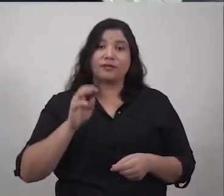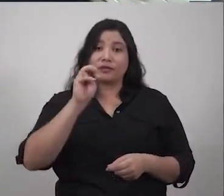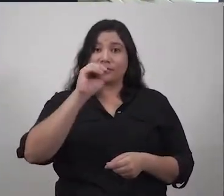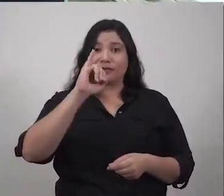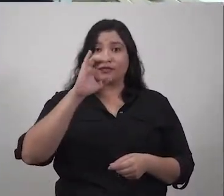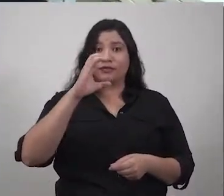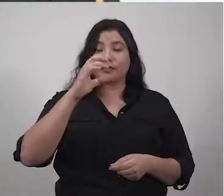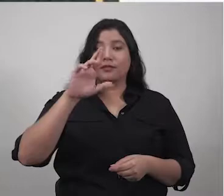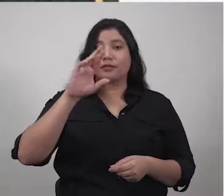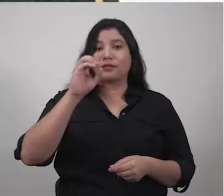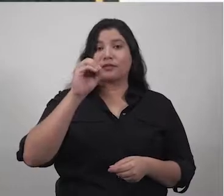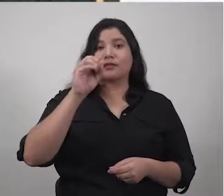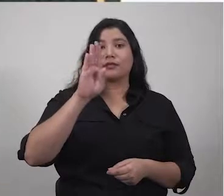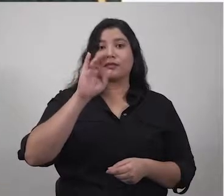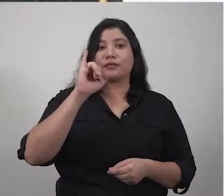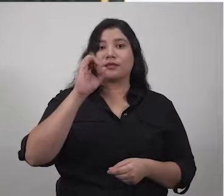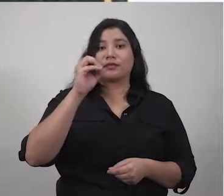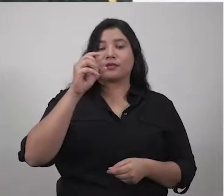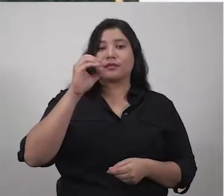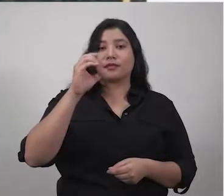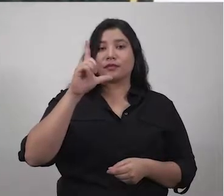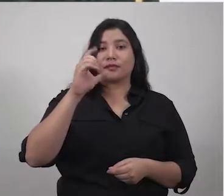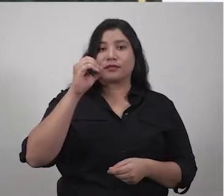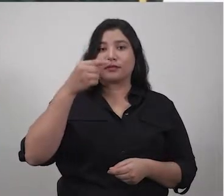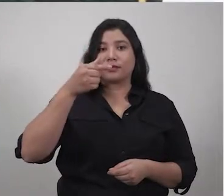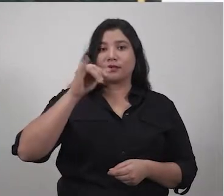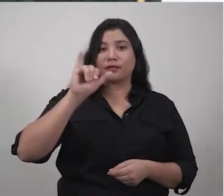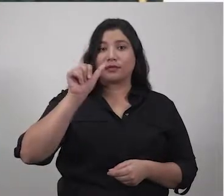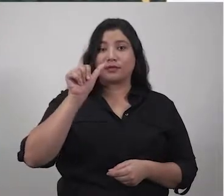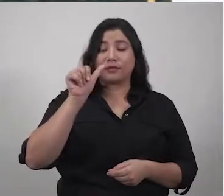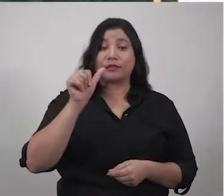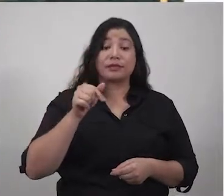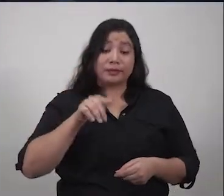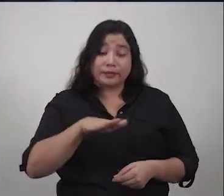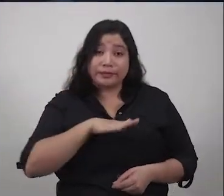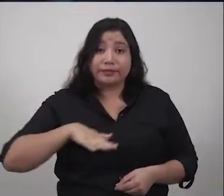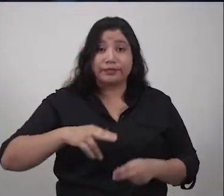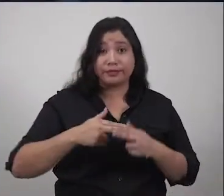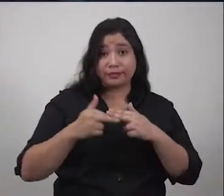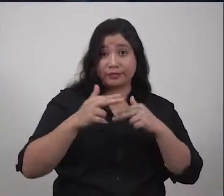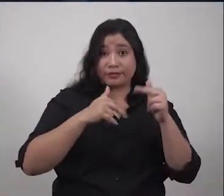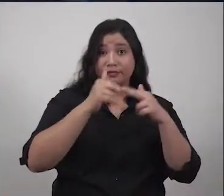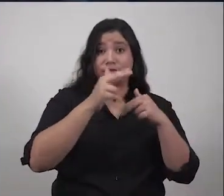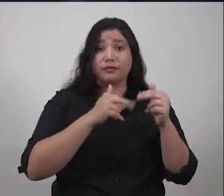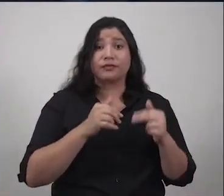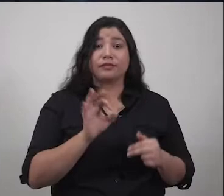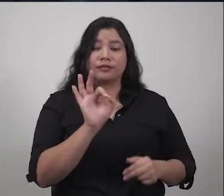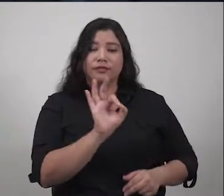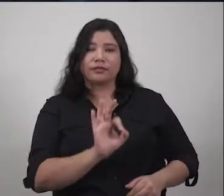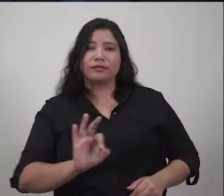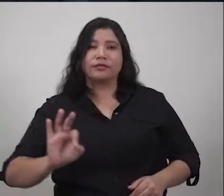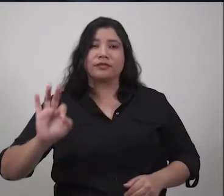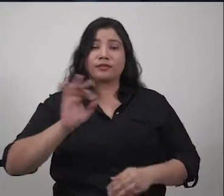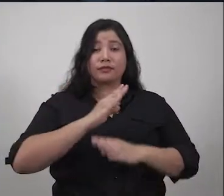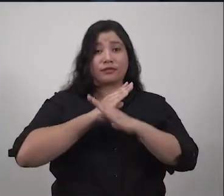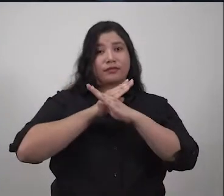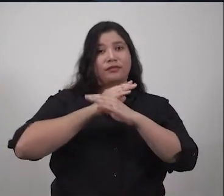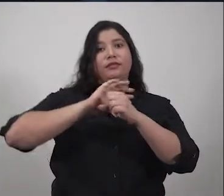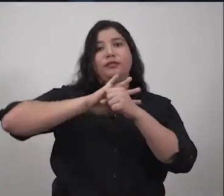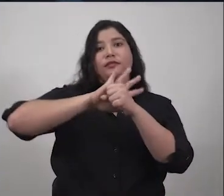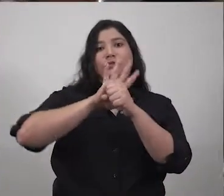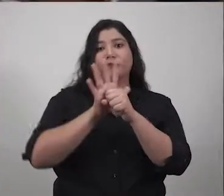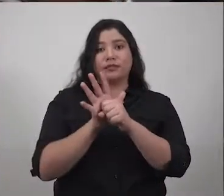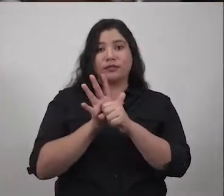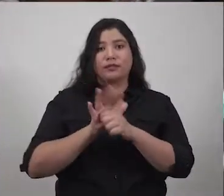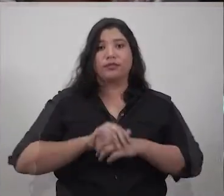Departamento de Microbiología. El espacio fue remodelado para garantizar las medidas de bioseguridad y cumplir con los estándares